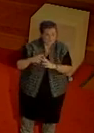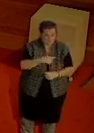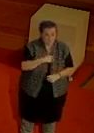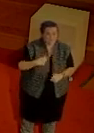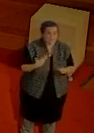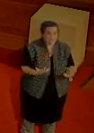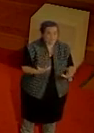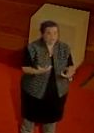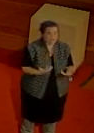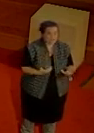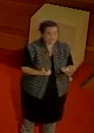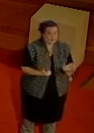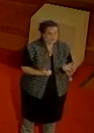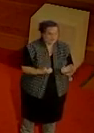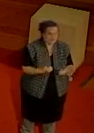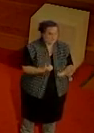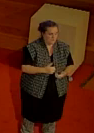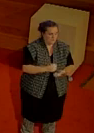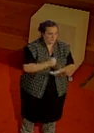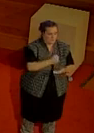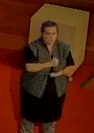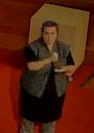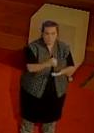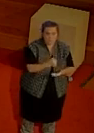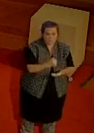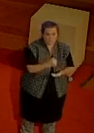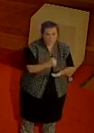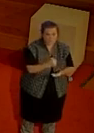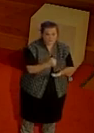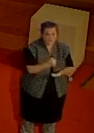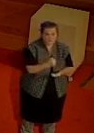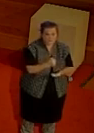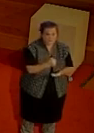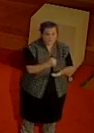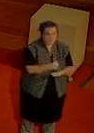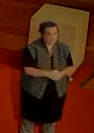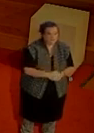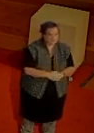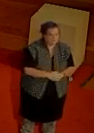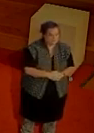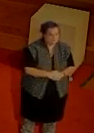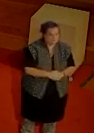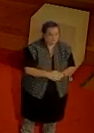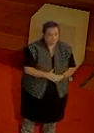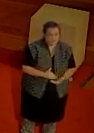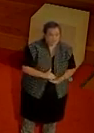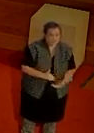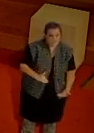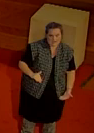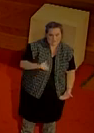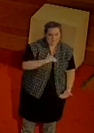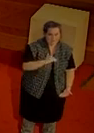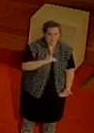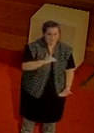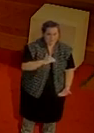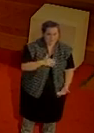bolsa de Hong Kong y tenido una caída de más del 80% en el valor de sus acciones con una capacidad de arrastre que algunos